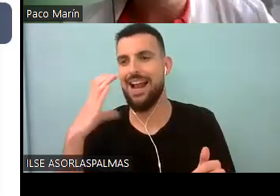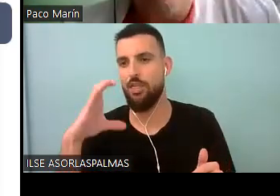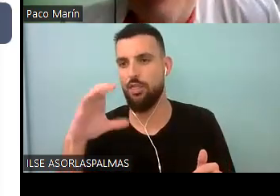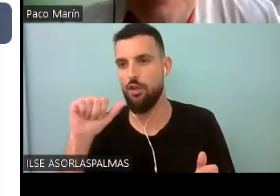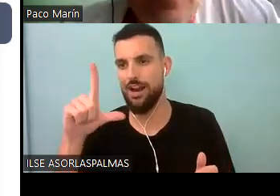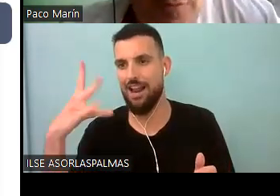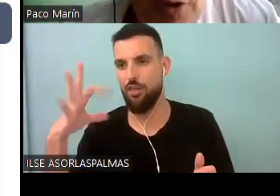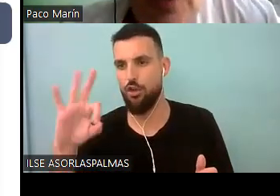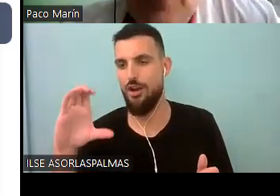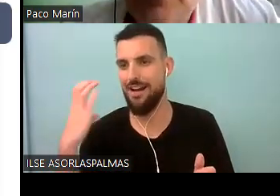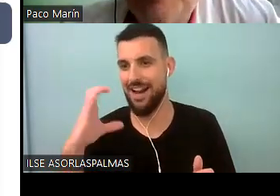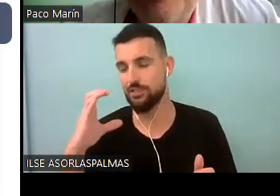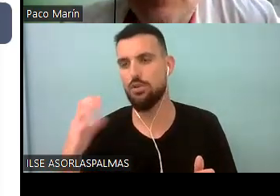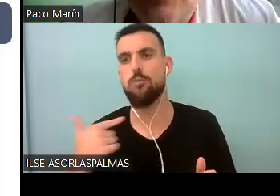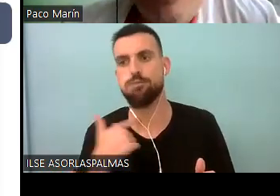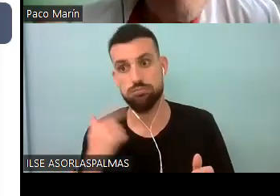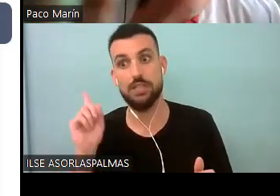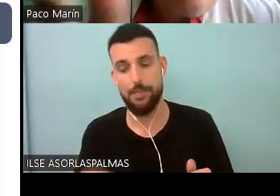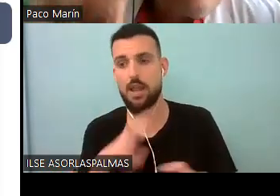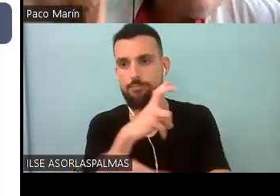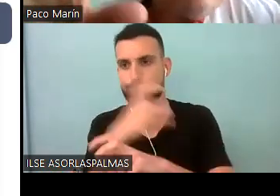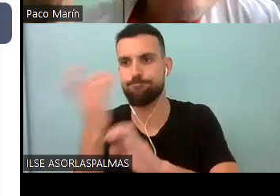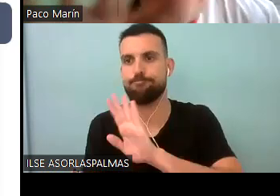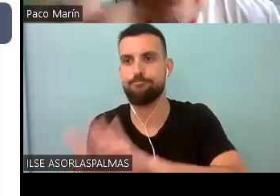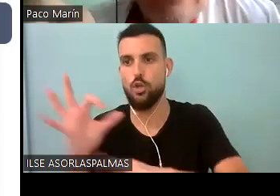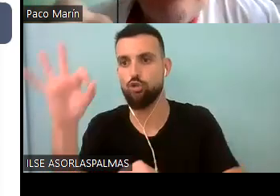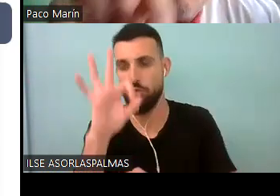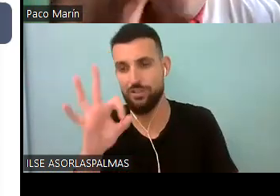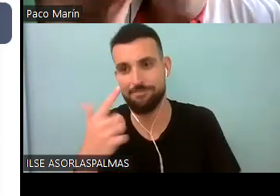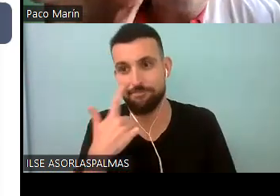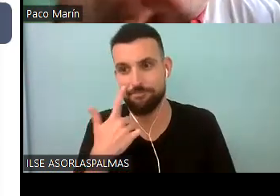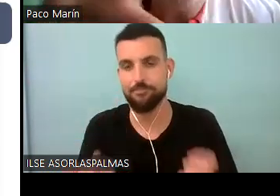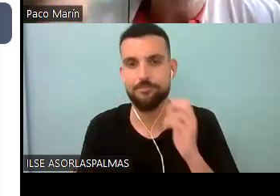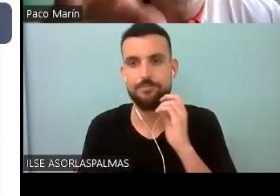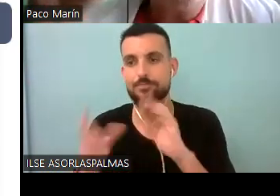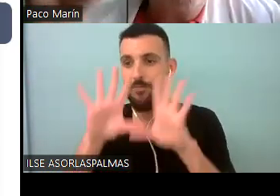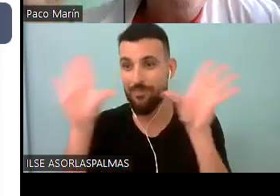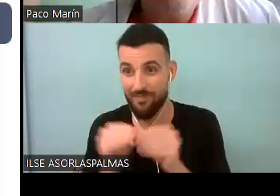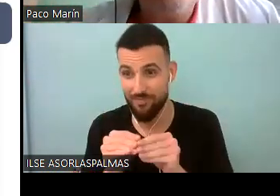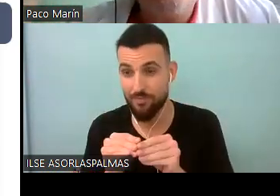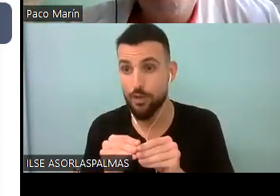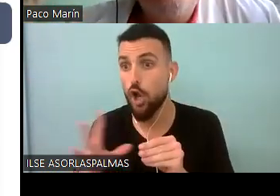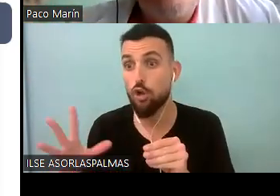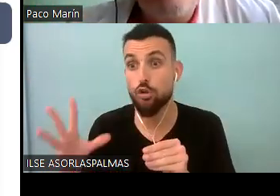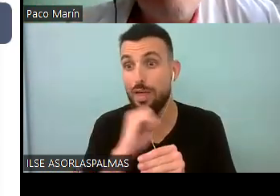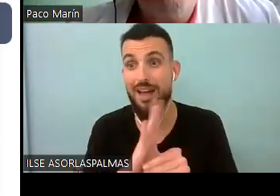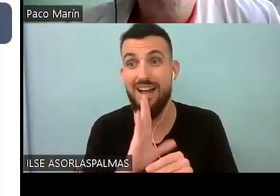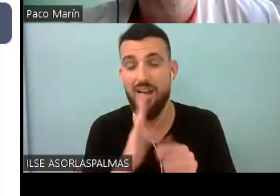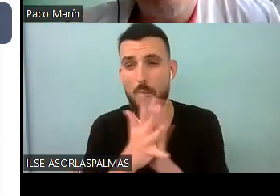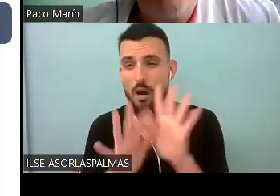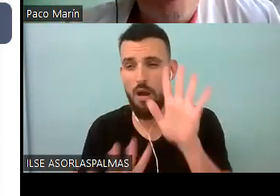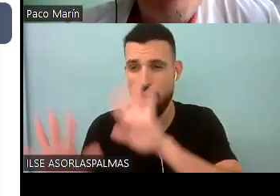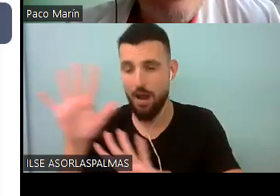susceptibilidad a la aparición de osteoporosis. O sea que ya veis que en realidad bajo todo esto subyace la idea de que